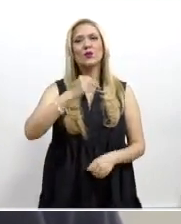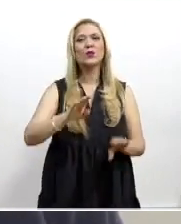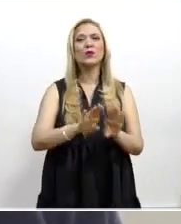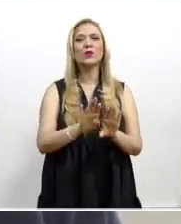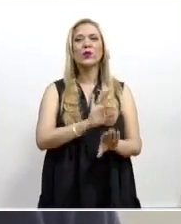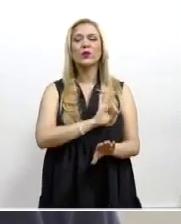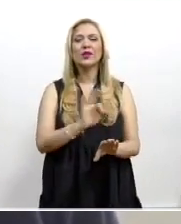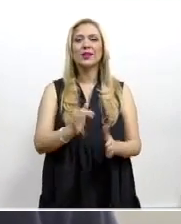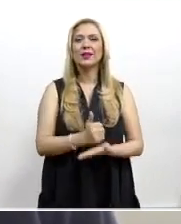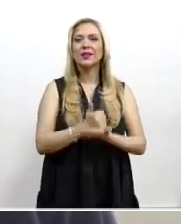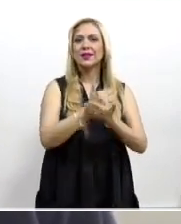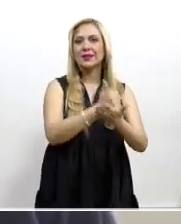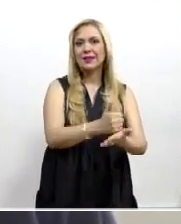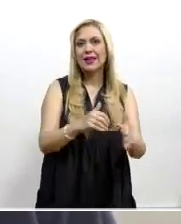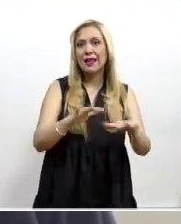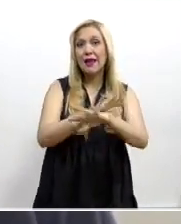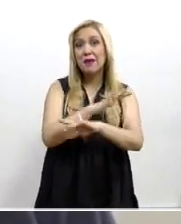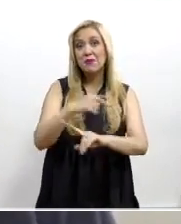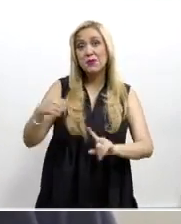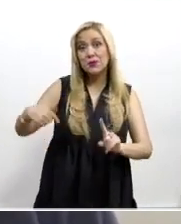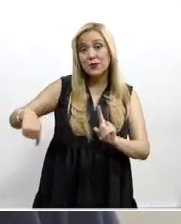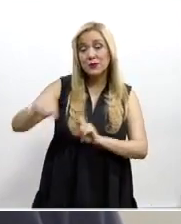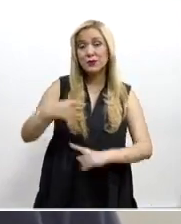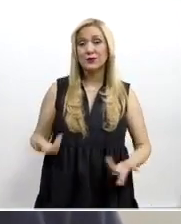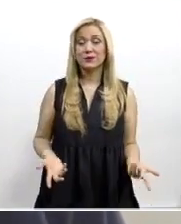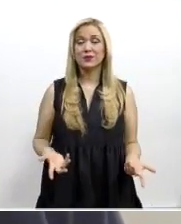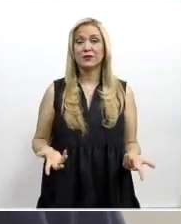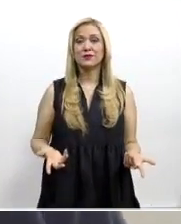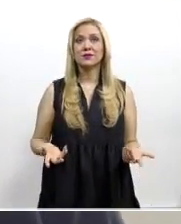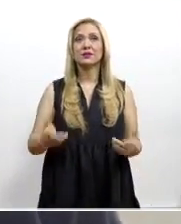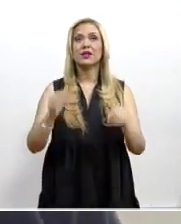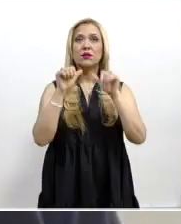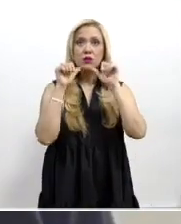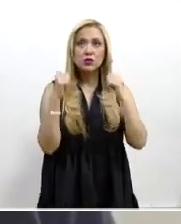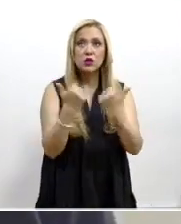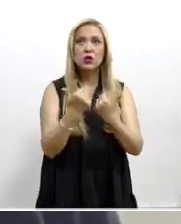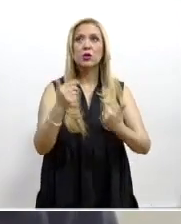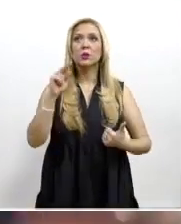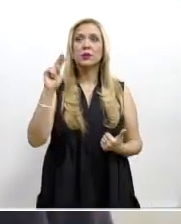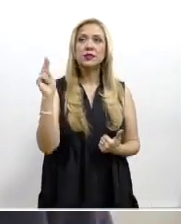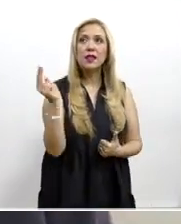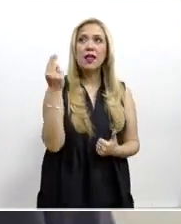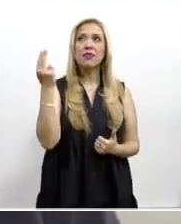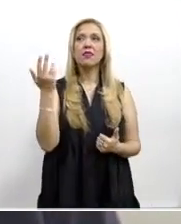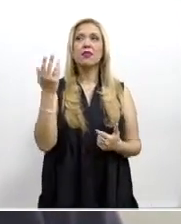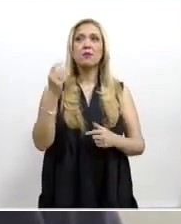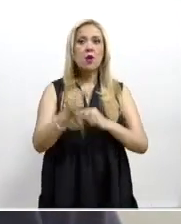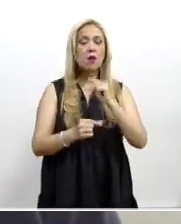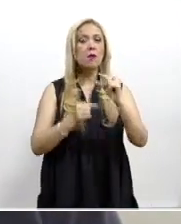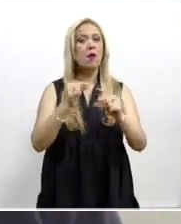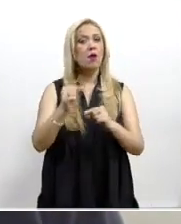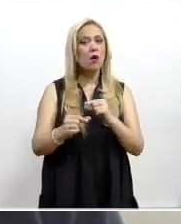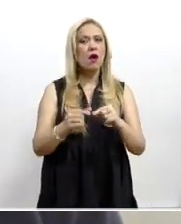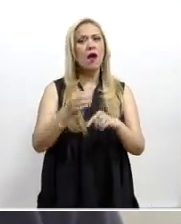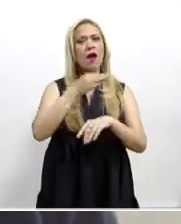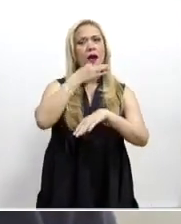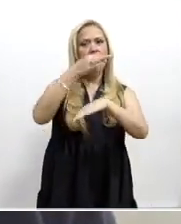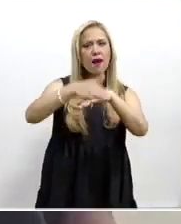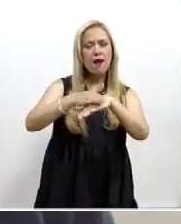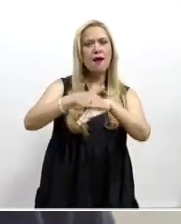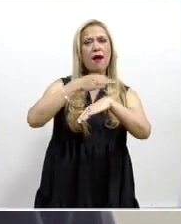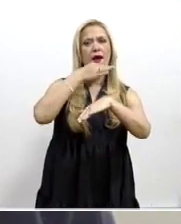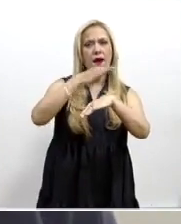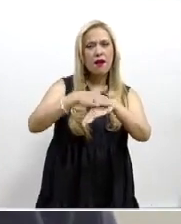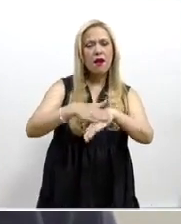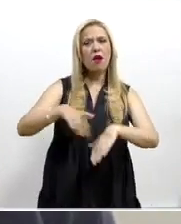que eso ha trascendido de la academia a sociedad civil y que hay y avisos de que el